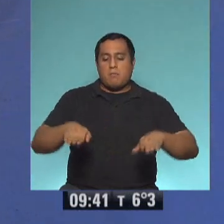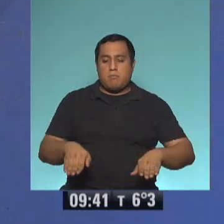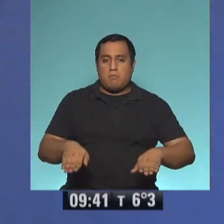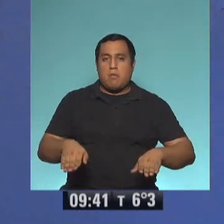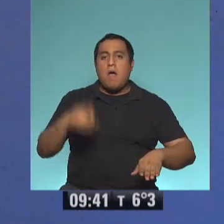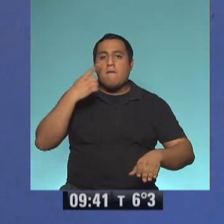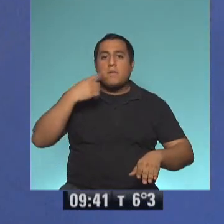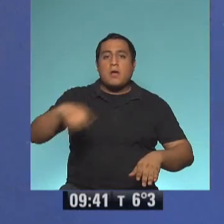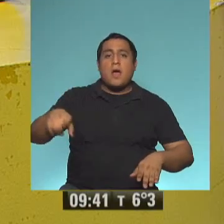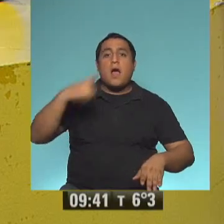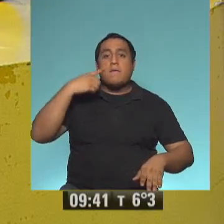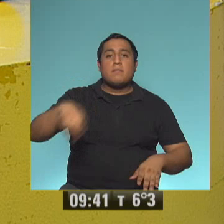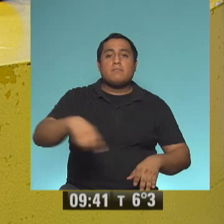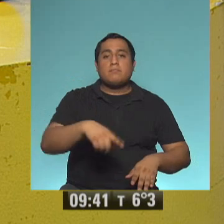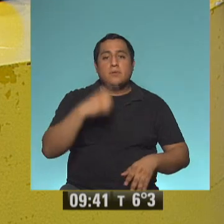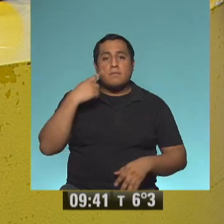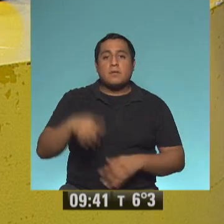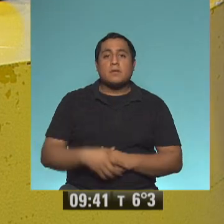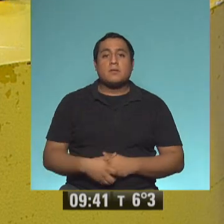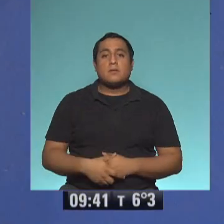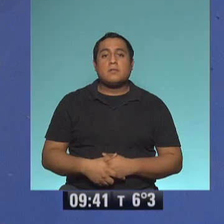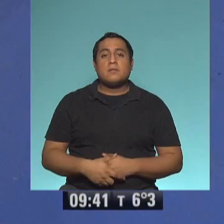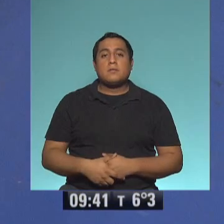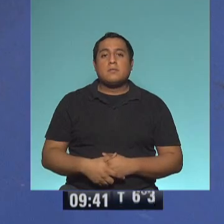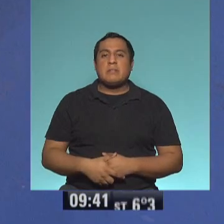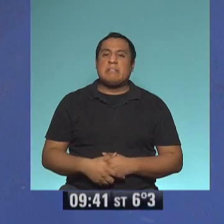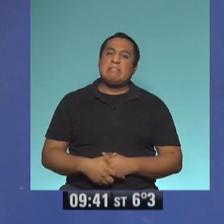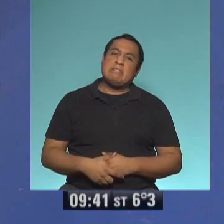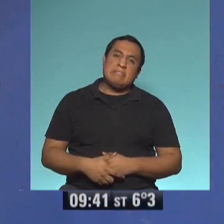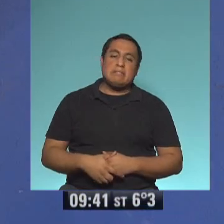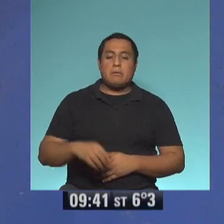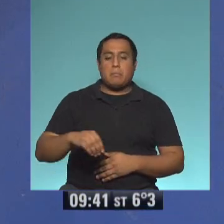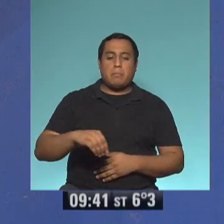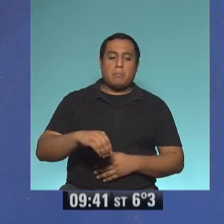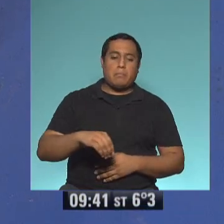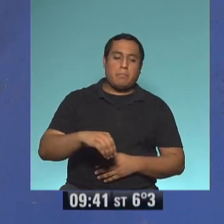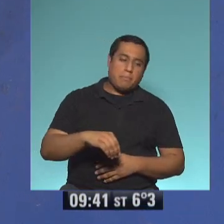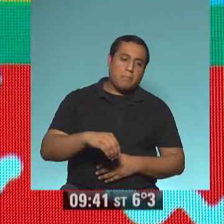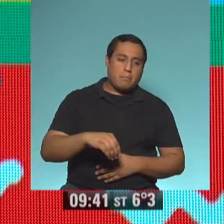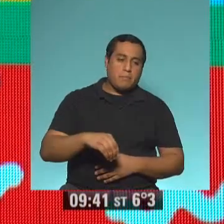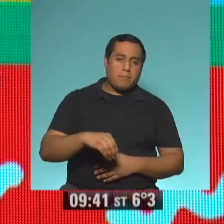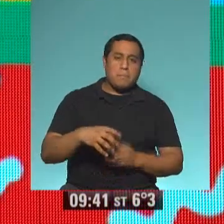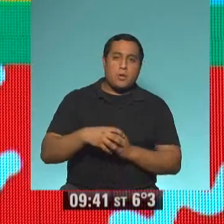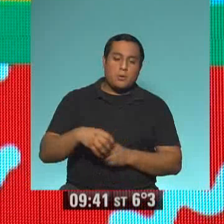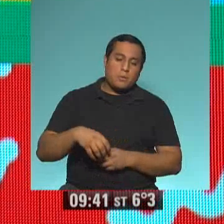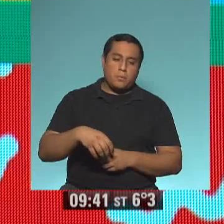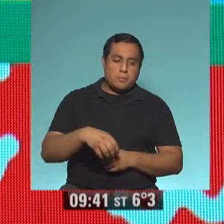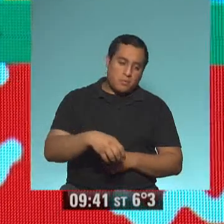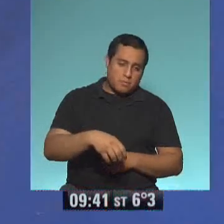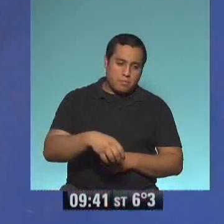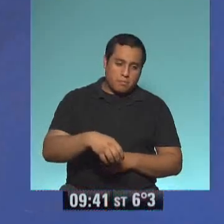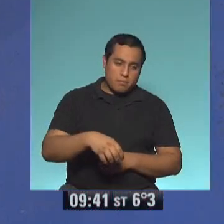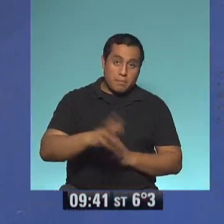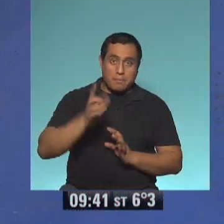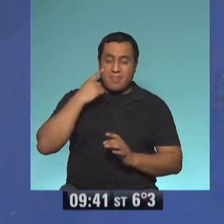ver. Y por ahí tiramos la pelotita... ¿Qué pasa? No pasa nada. El recorrido es muy cortito, ¿no es cierto? No tiene mucho recorrido.